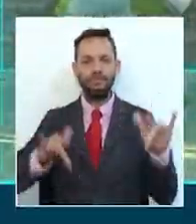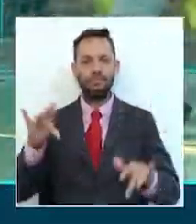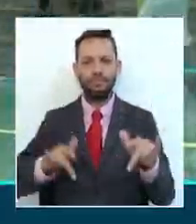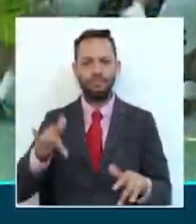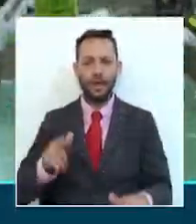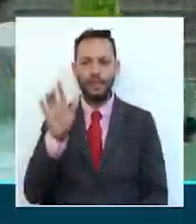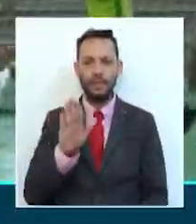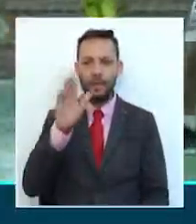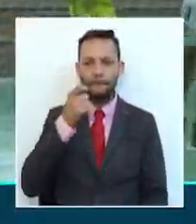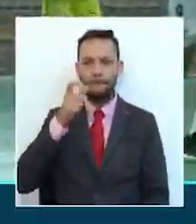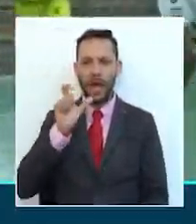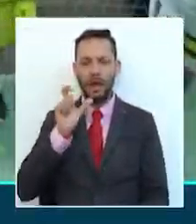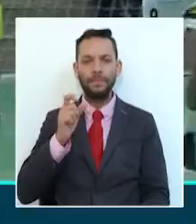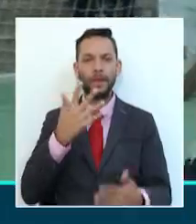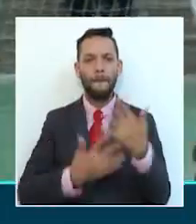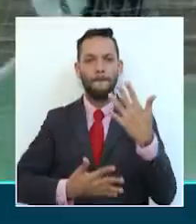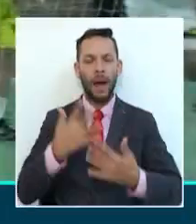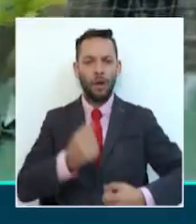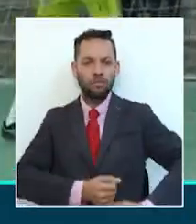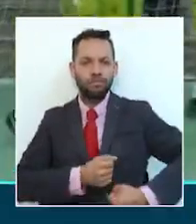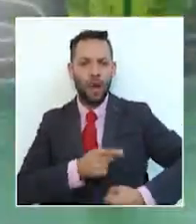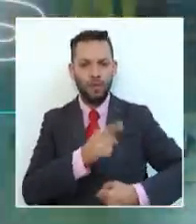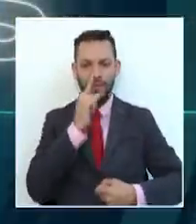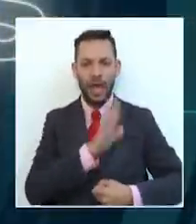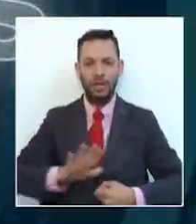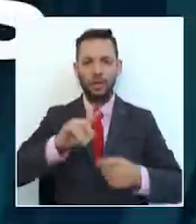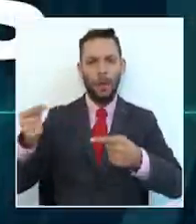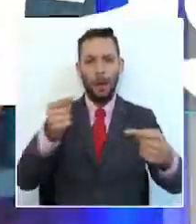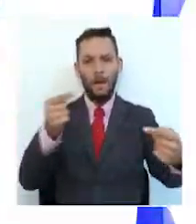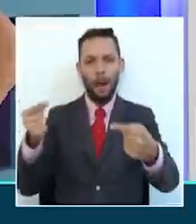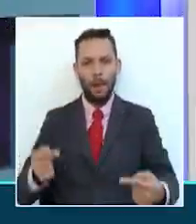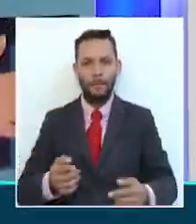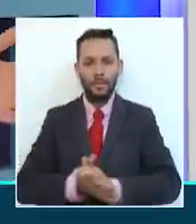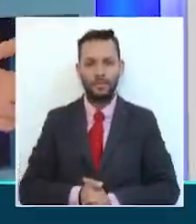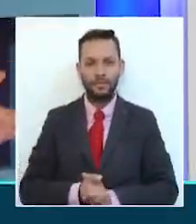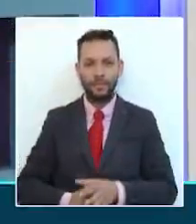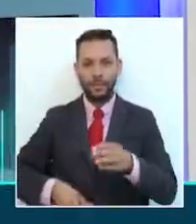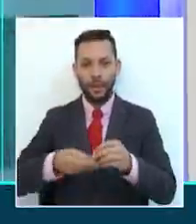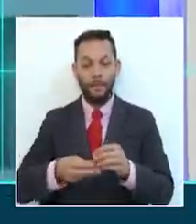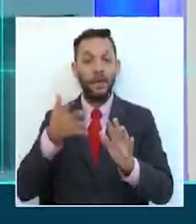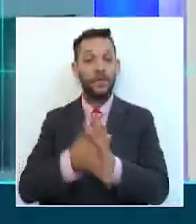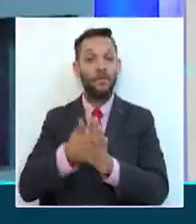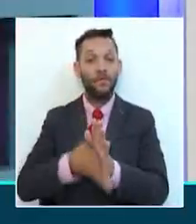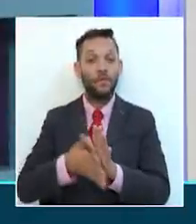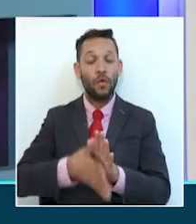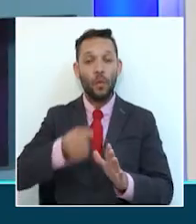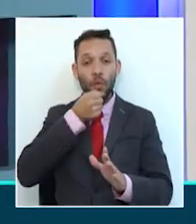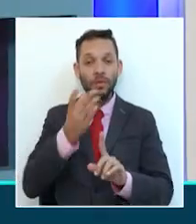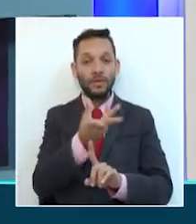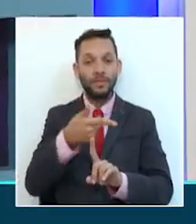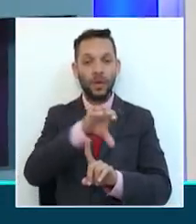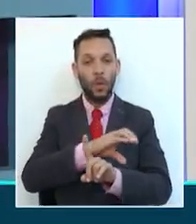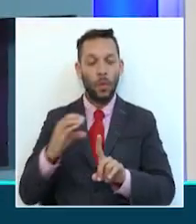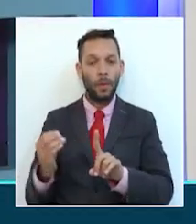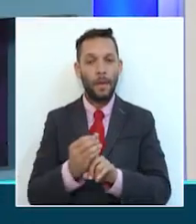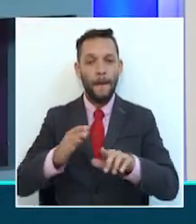Caldas y Quindío en balonmano en los Juegos Nacionales. Y en Cinestrés, Barrio Enjaulado, es el